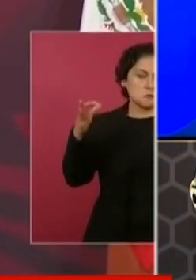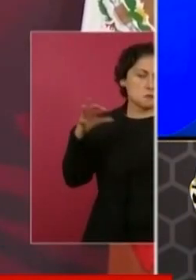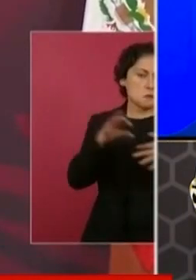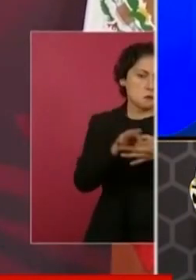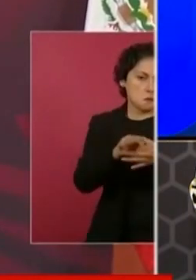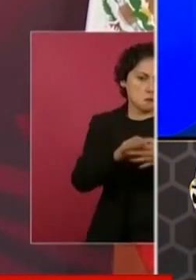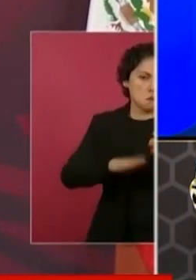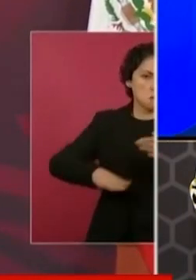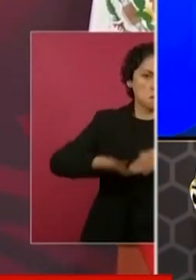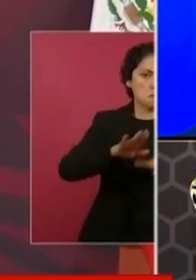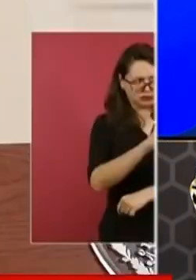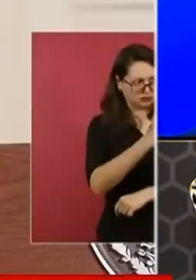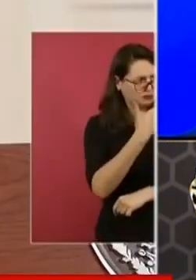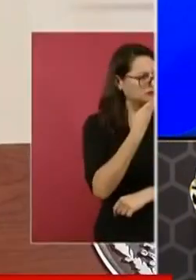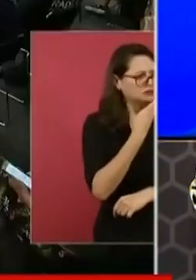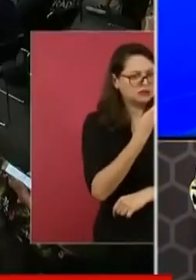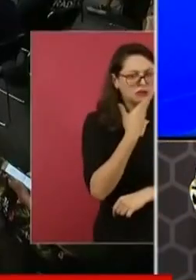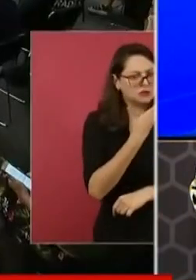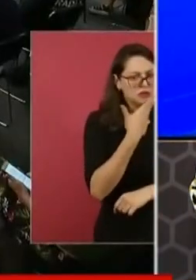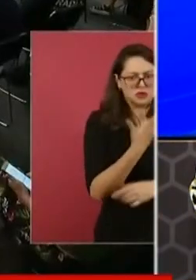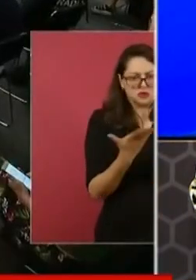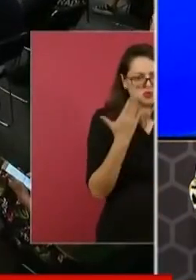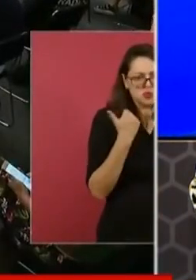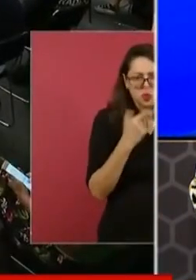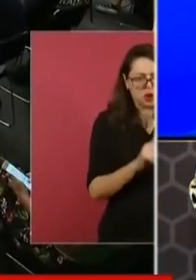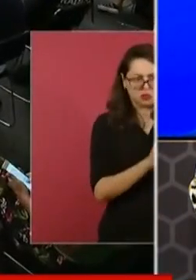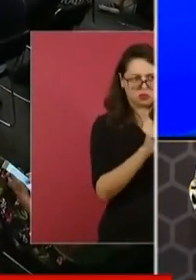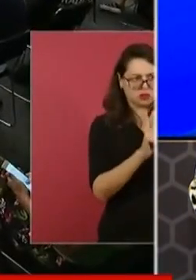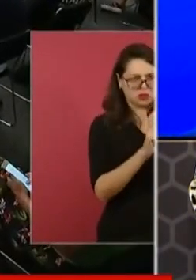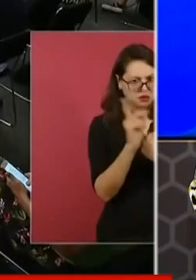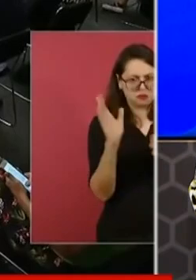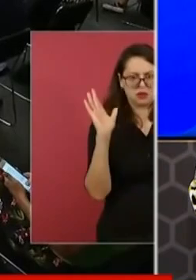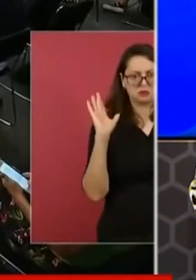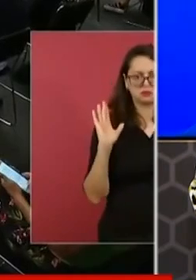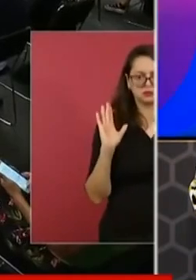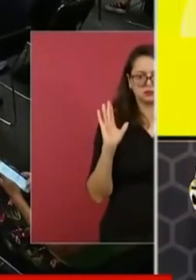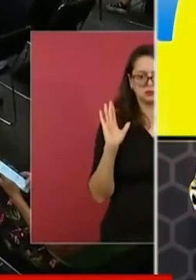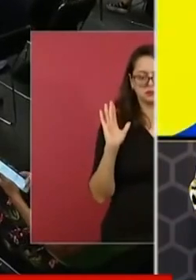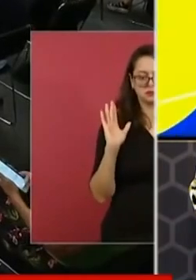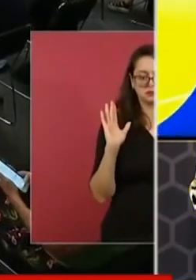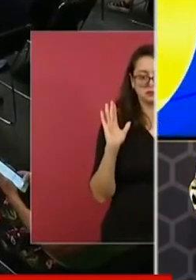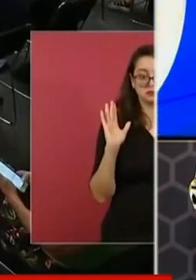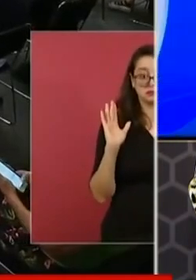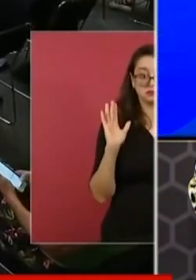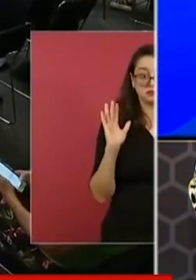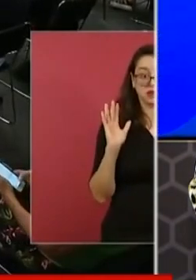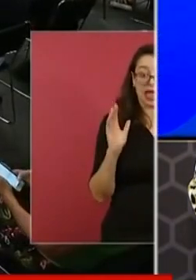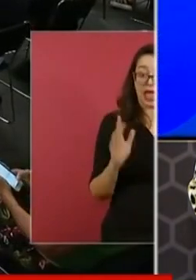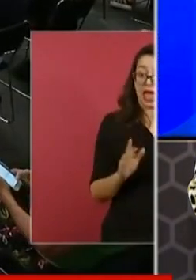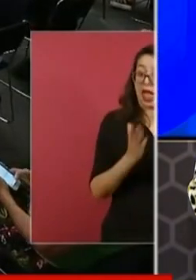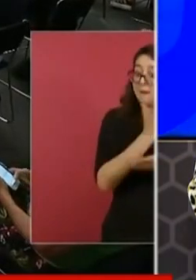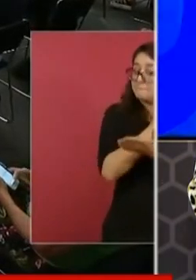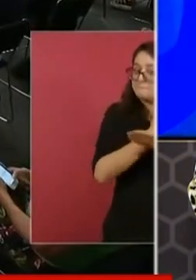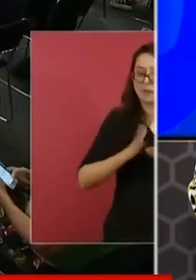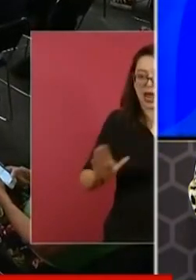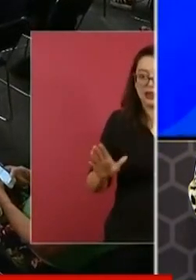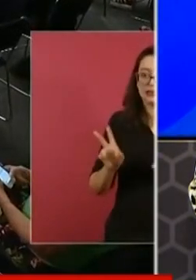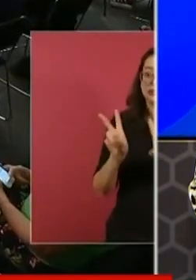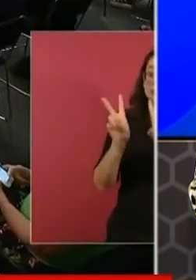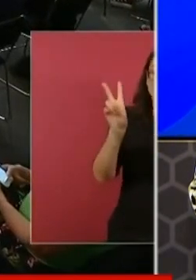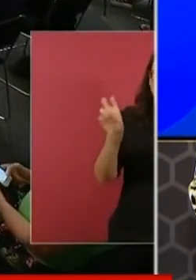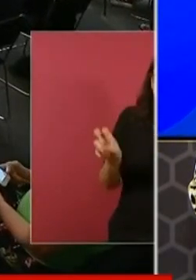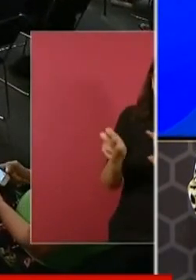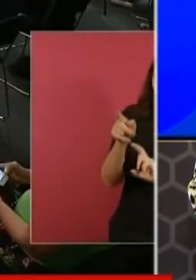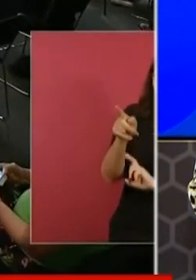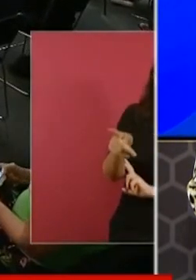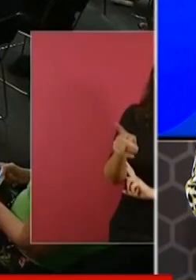Asia-Pacífico. Me resulta increíble que nuevamente nos haga quedar mal el presidente López Obrador, porque a quien está afectando